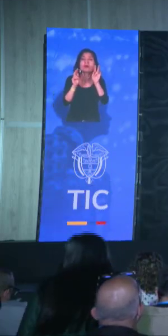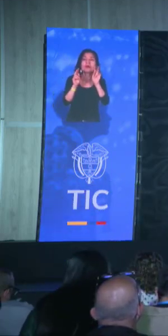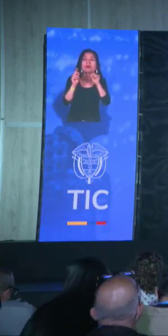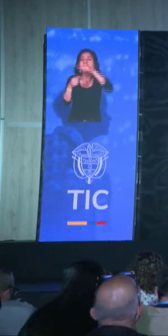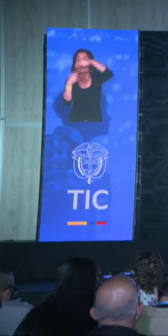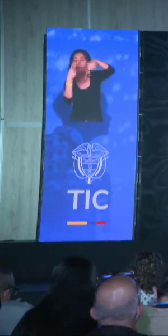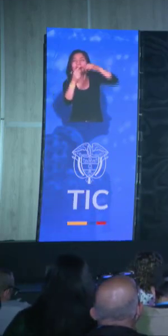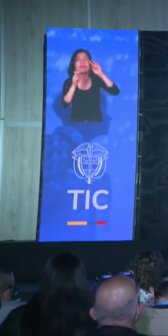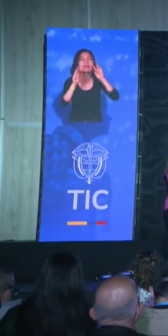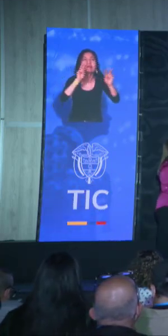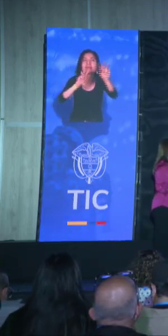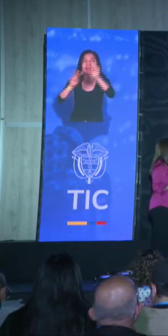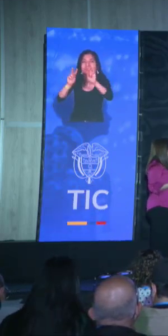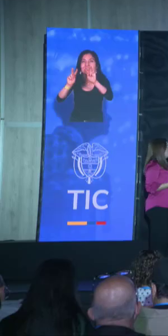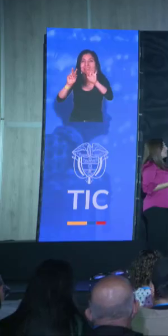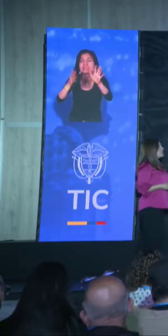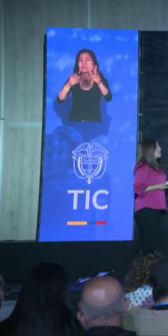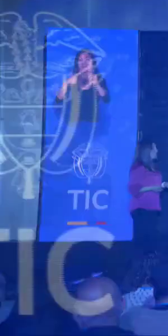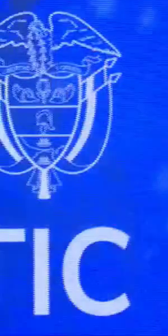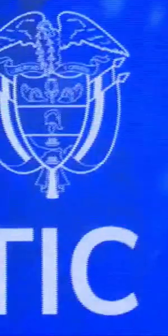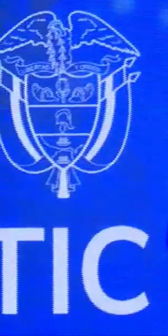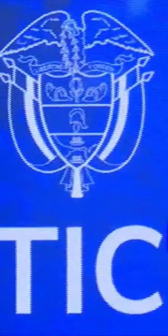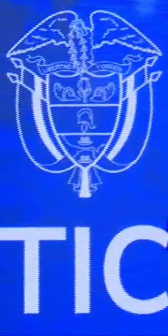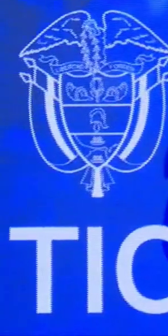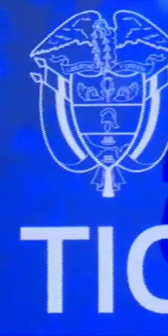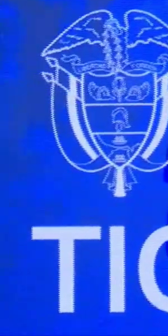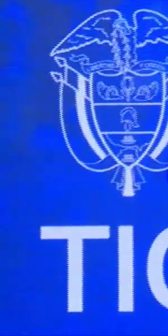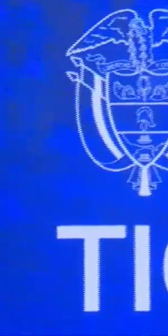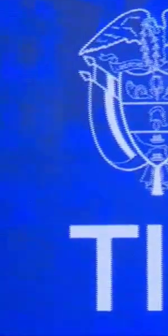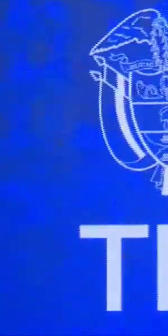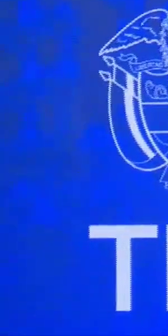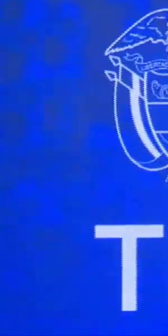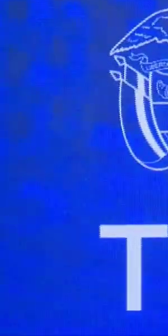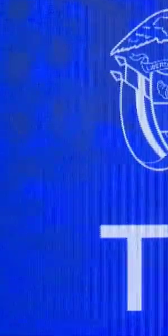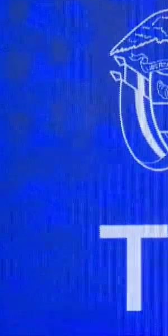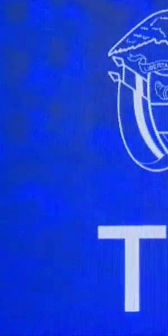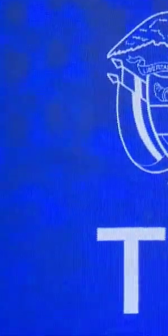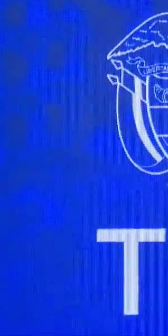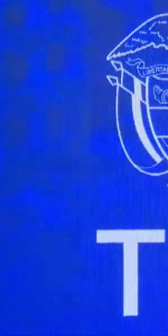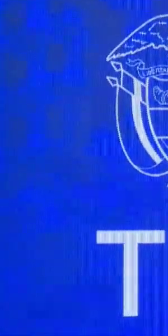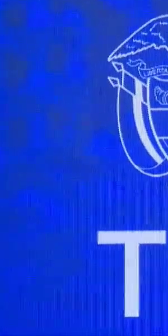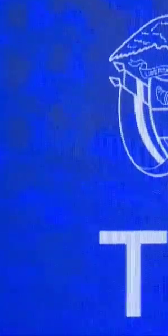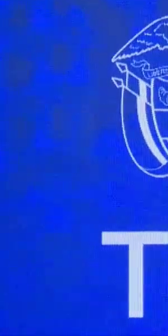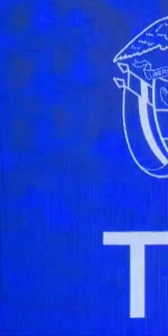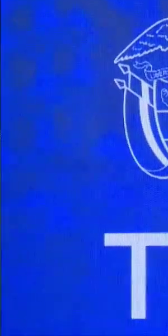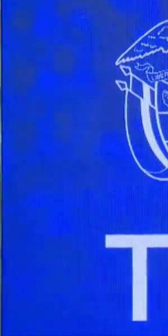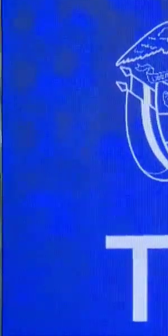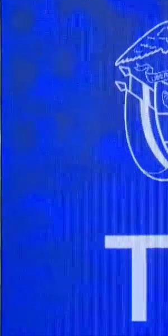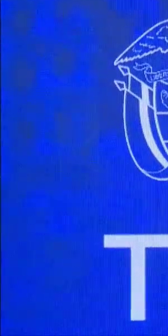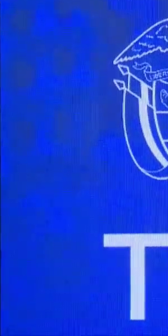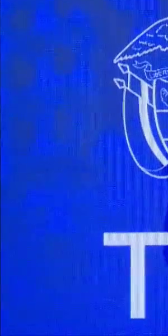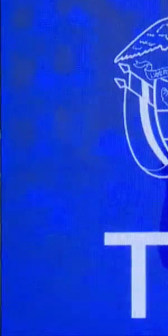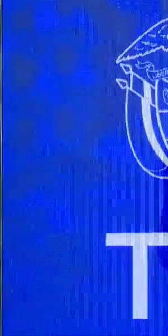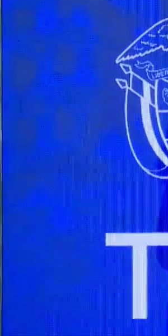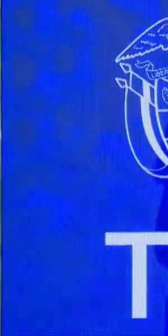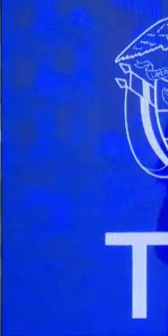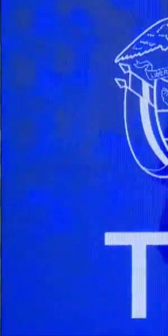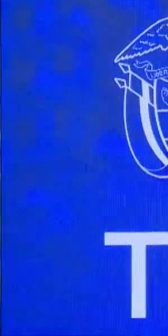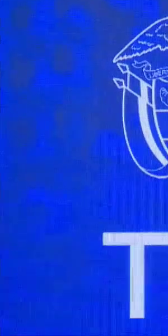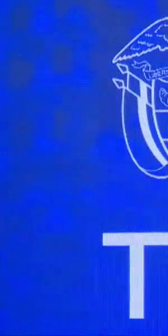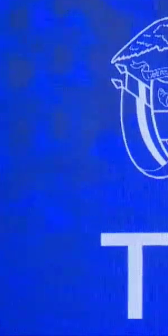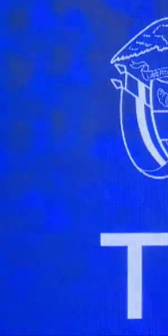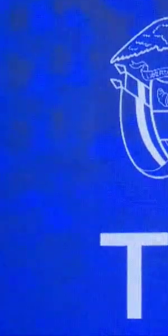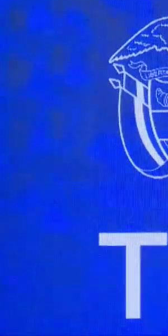conocen, ¿verdad? Son 5 ejes: gobernanza, innovación, tecnología, sostenibilidad y accesibilidad. Y aquí nos referimos también